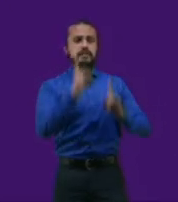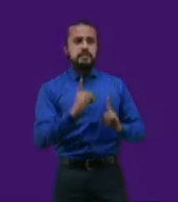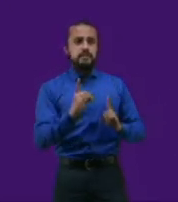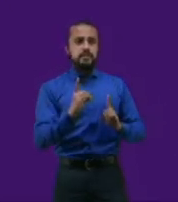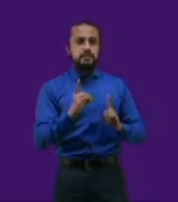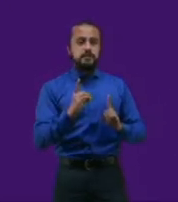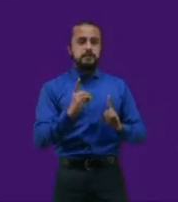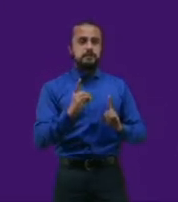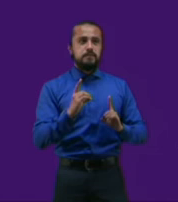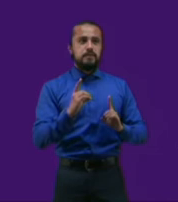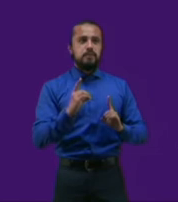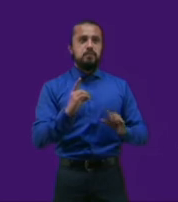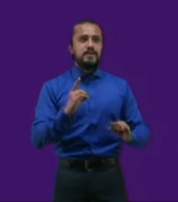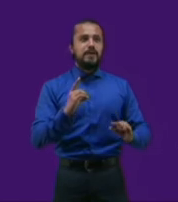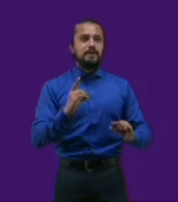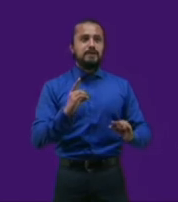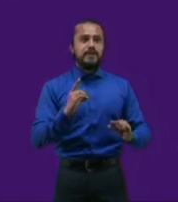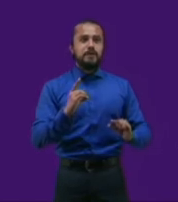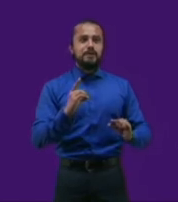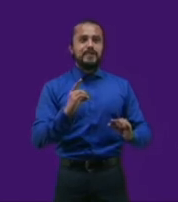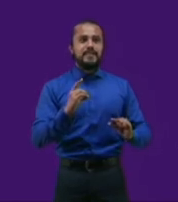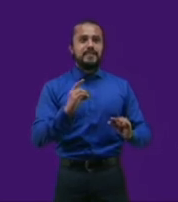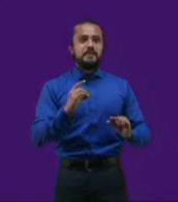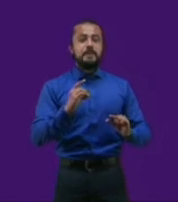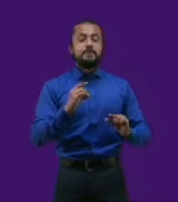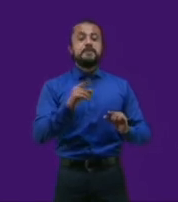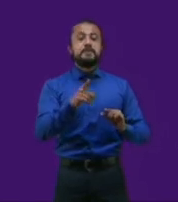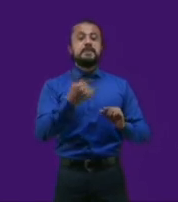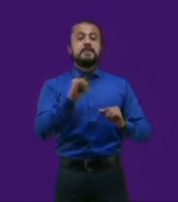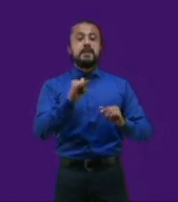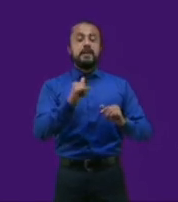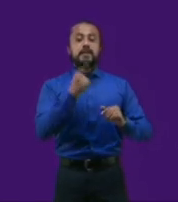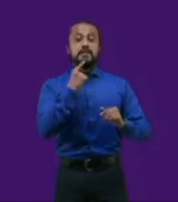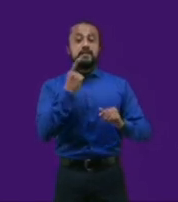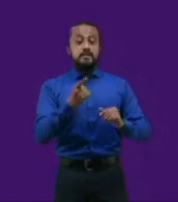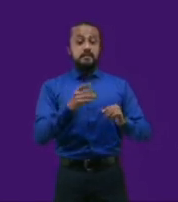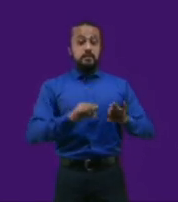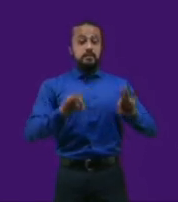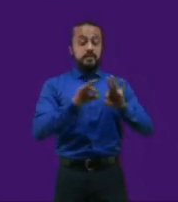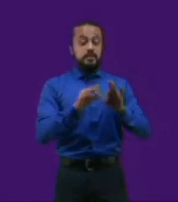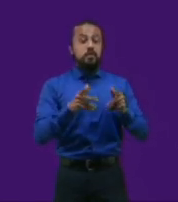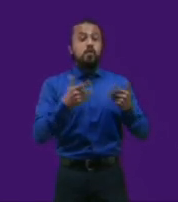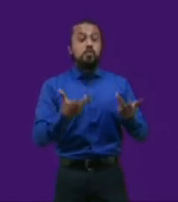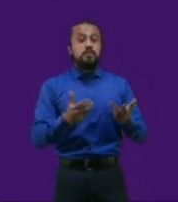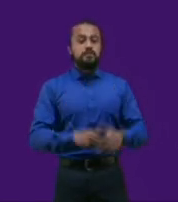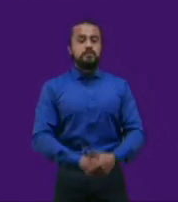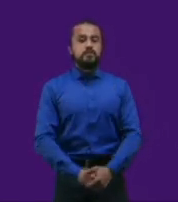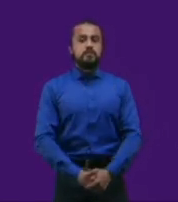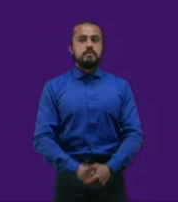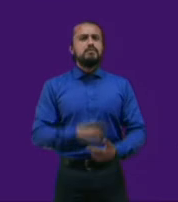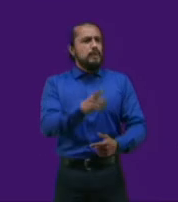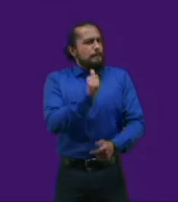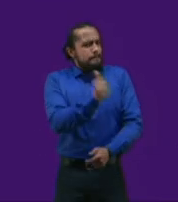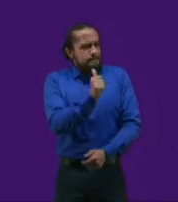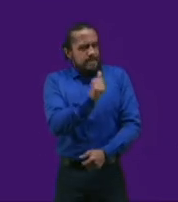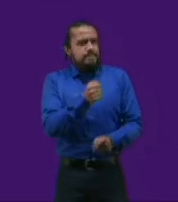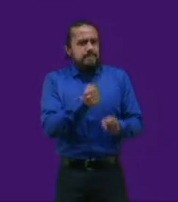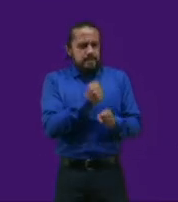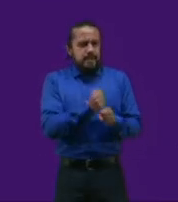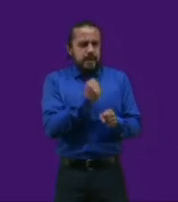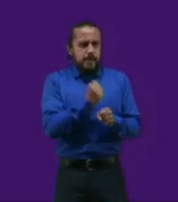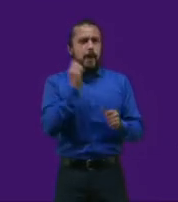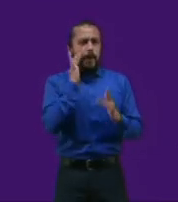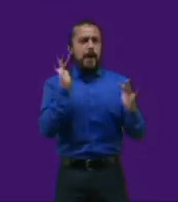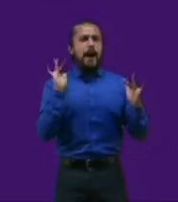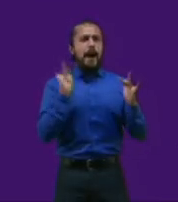levantes plata o se espera que, pues para X o Y, pero piensa realmente como por ti misma y como que haz esas